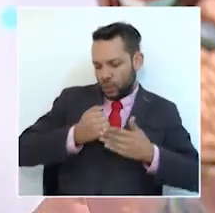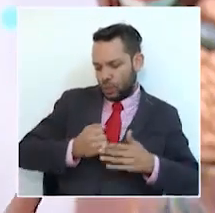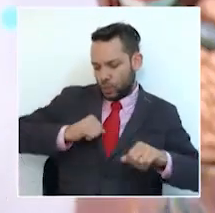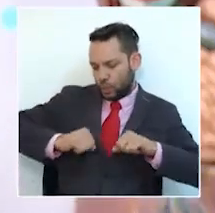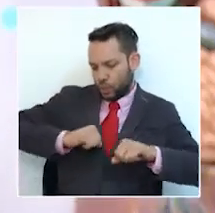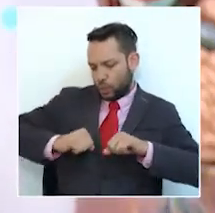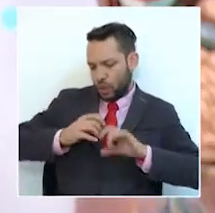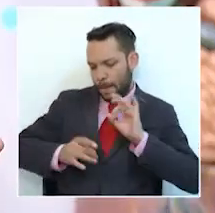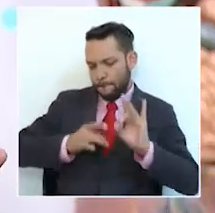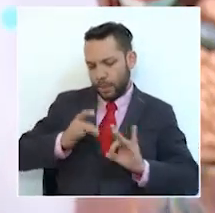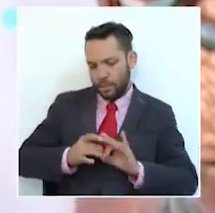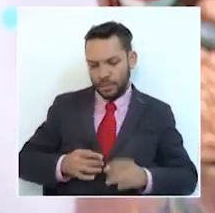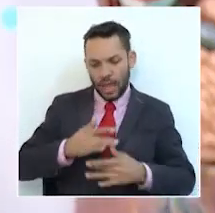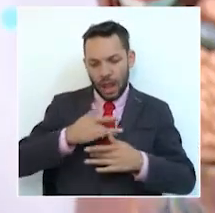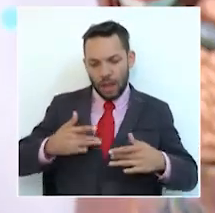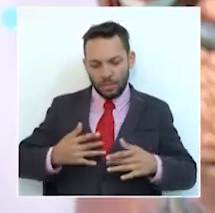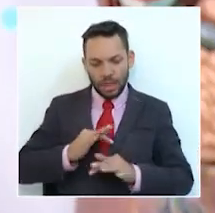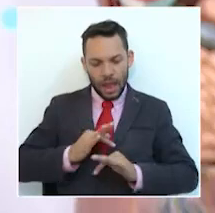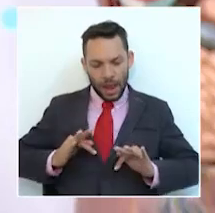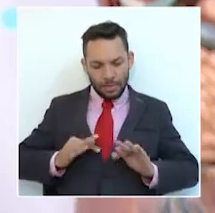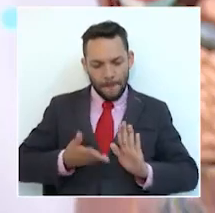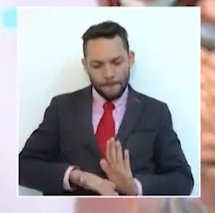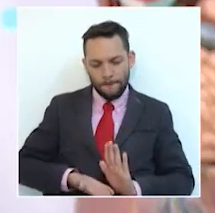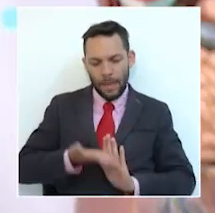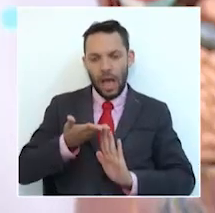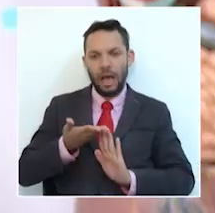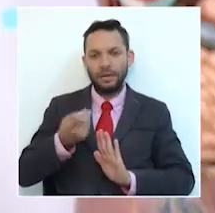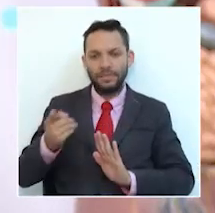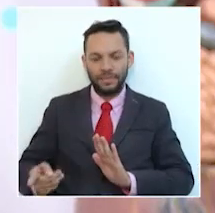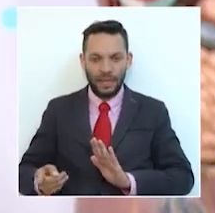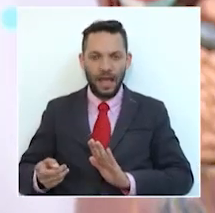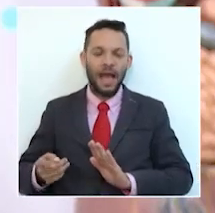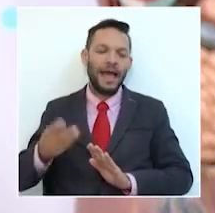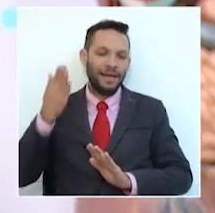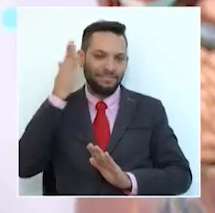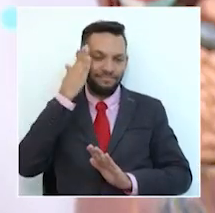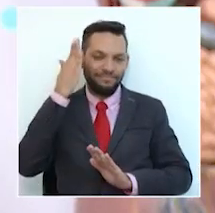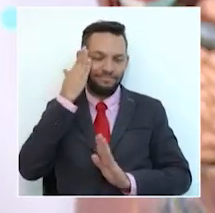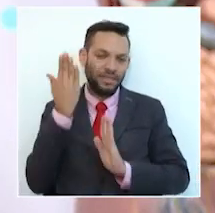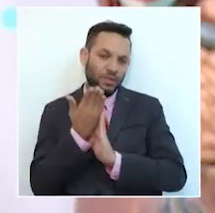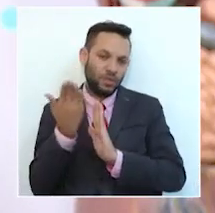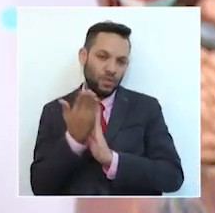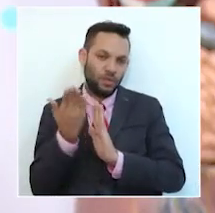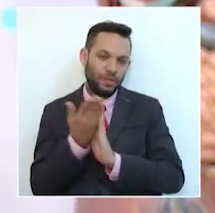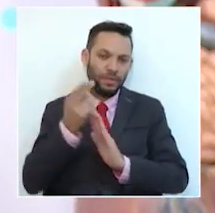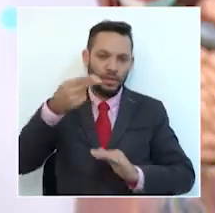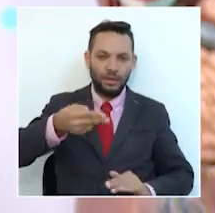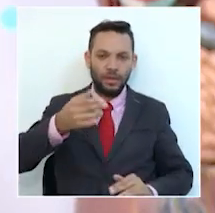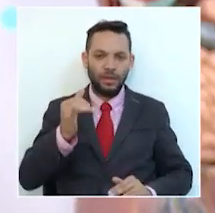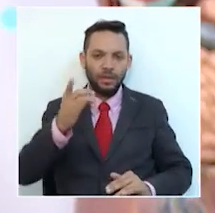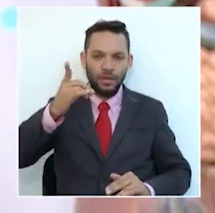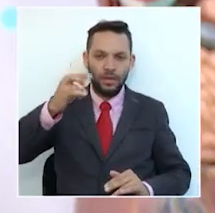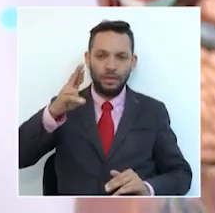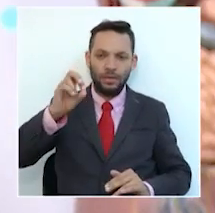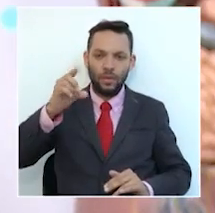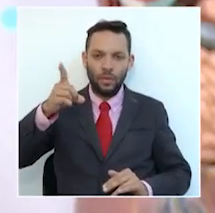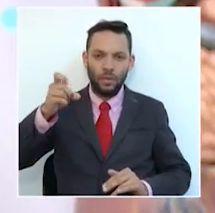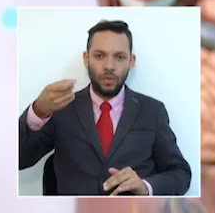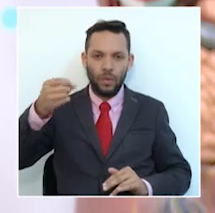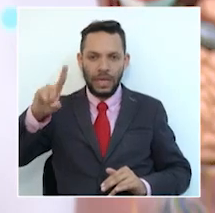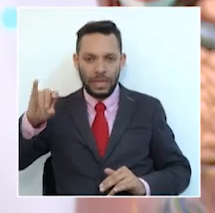propiedades terapéuticas ya hecho en eso se basa la hidrología médica la aplicación de tanto de aguas termales como